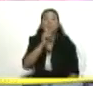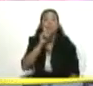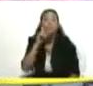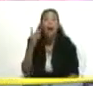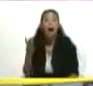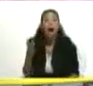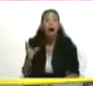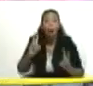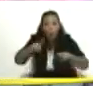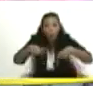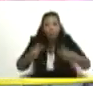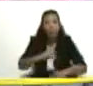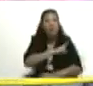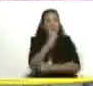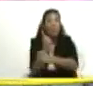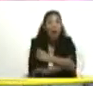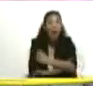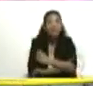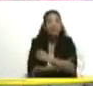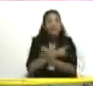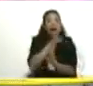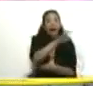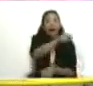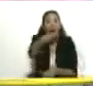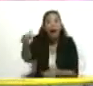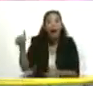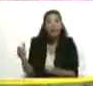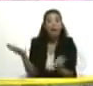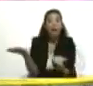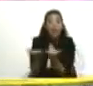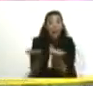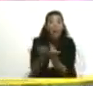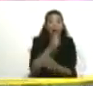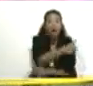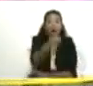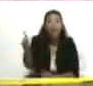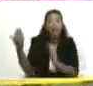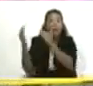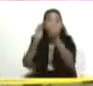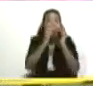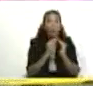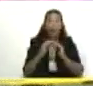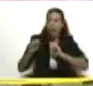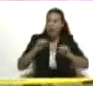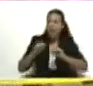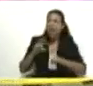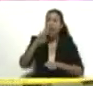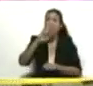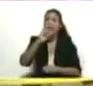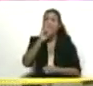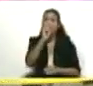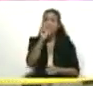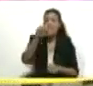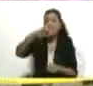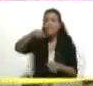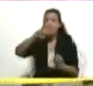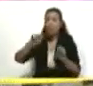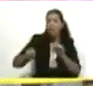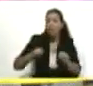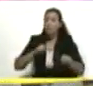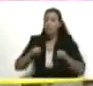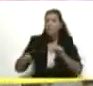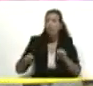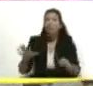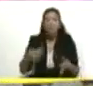que relance, fortalezca, lleve a cada escuela, a cada comunidad, ritmo por ritmo, canto por canto, que es